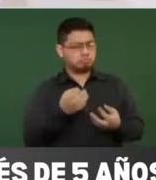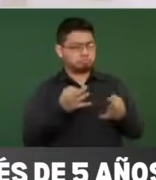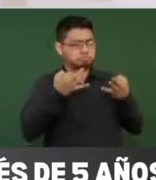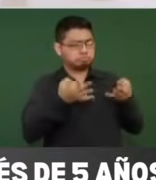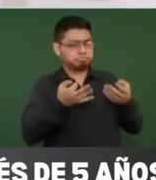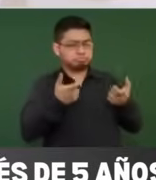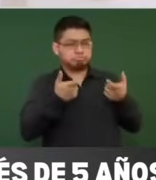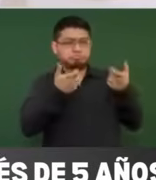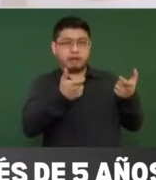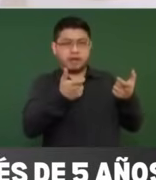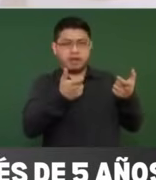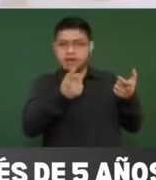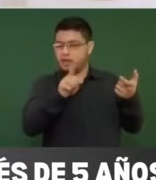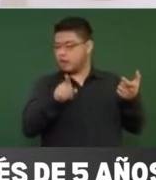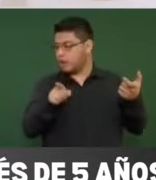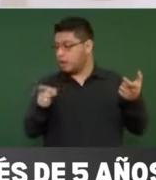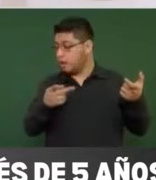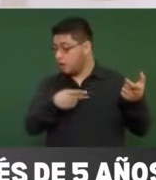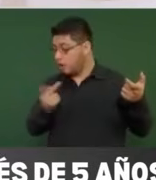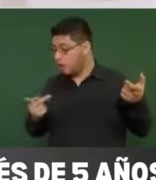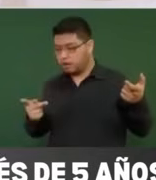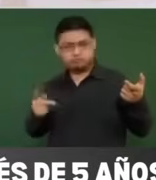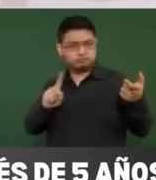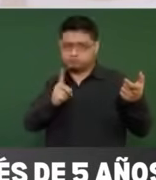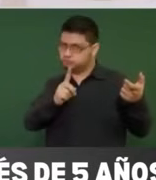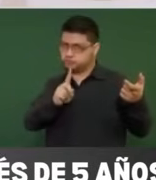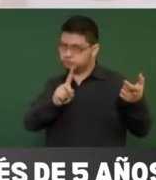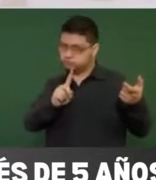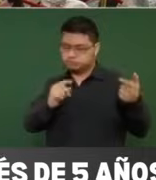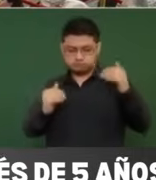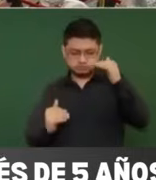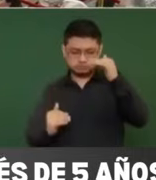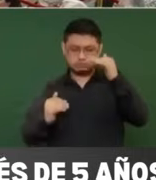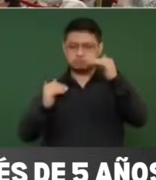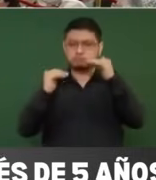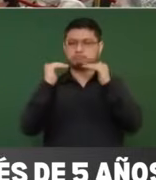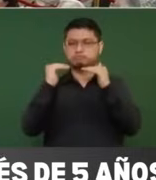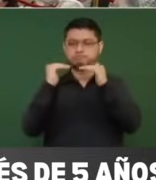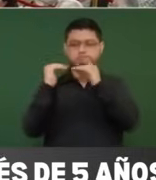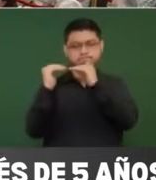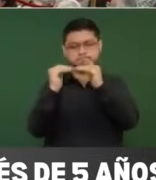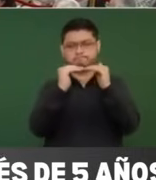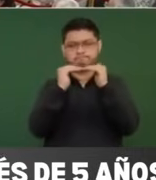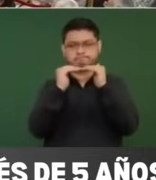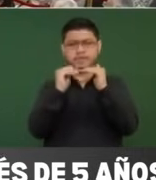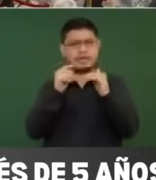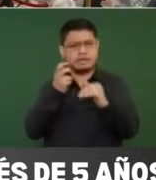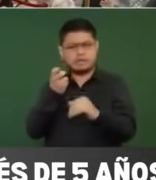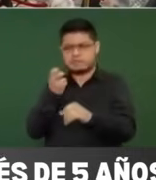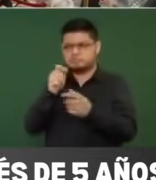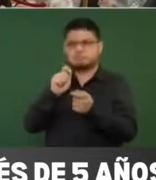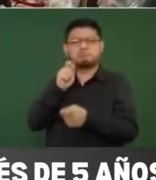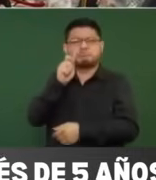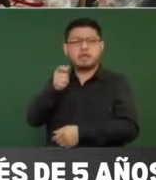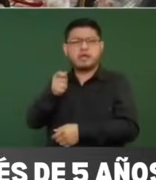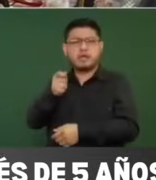Evitar la corrupción y no derrochar el presupuesto nos ha permitido ahorrar